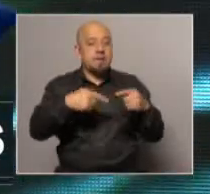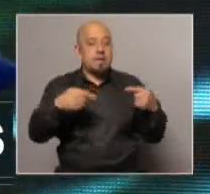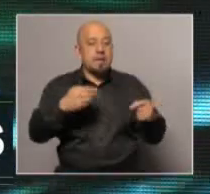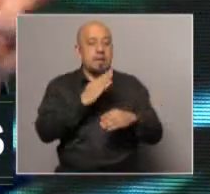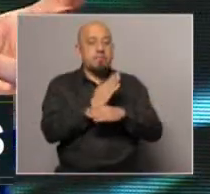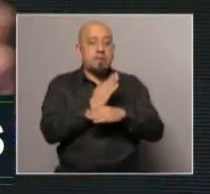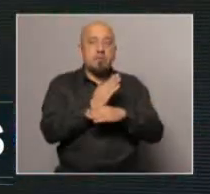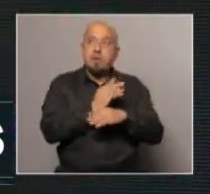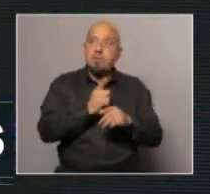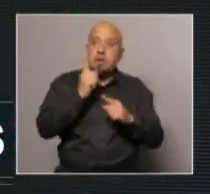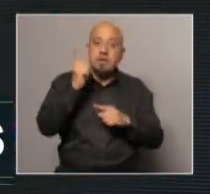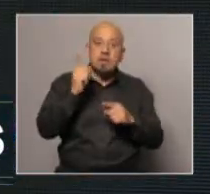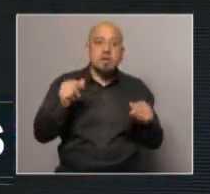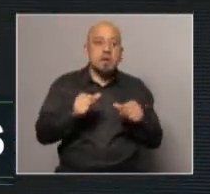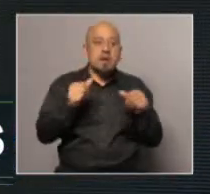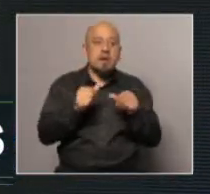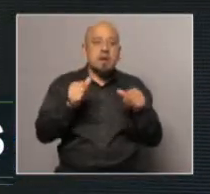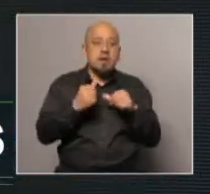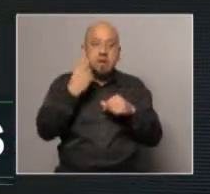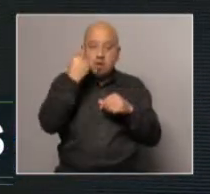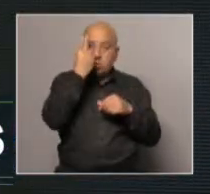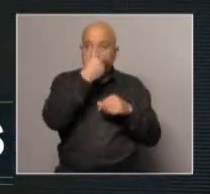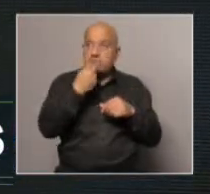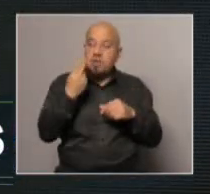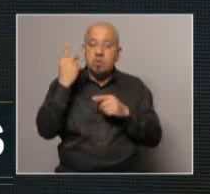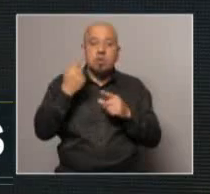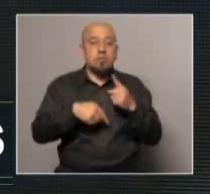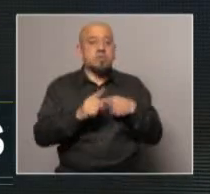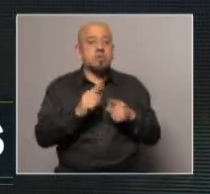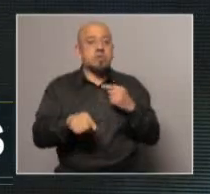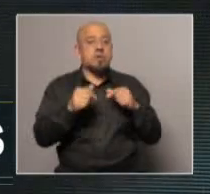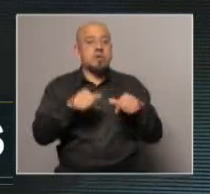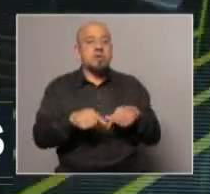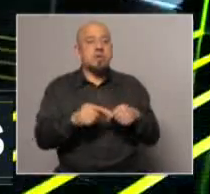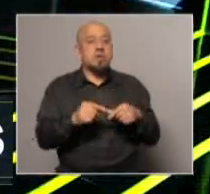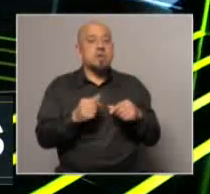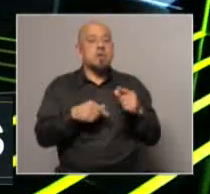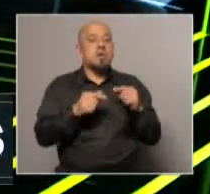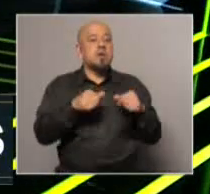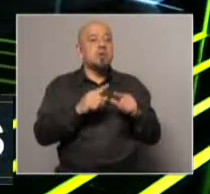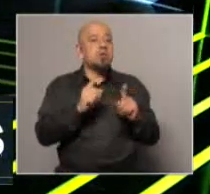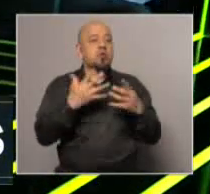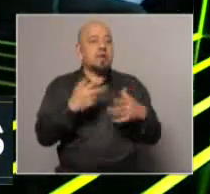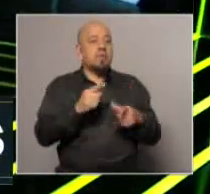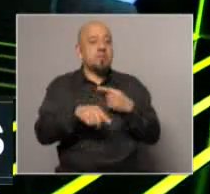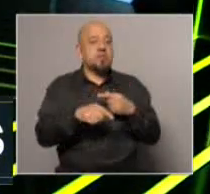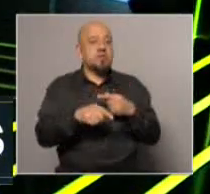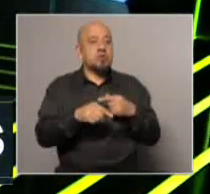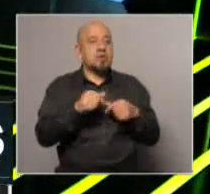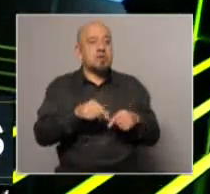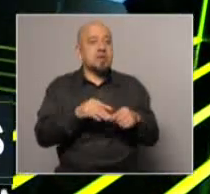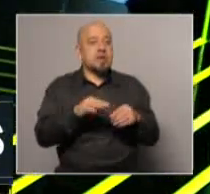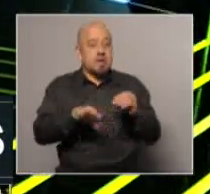que en Suiza hagan cosméticos veterinarios. Entonces, decimos por un lado que evitamos la comoditización de la industria y por otro lado